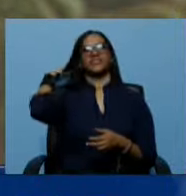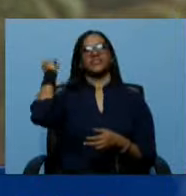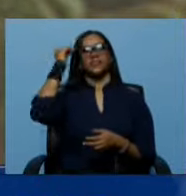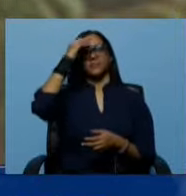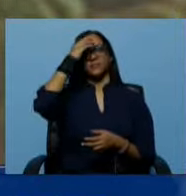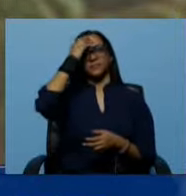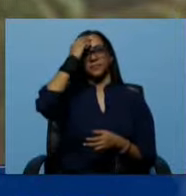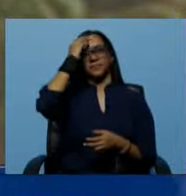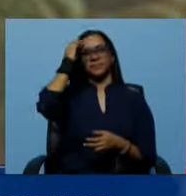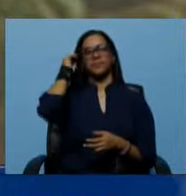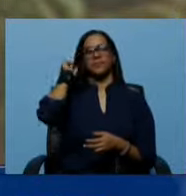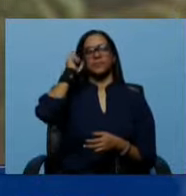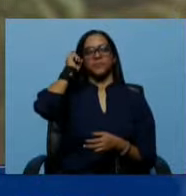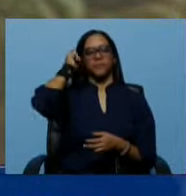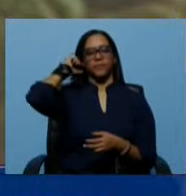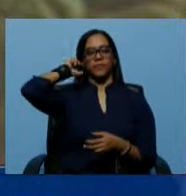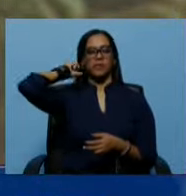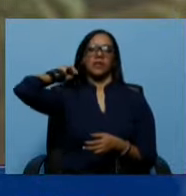Tiene que ser así.